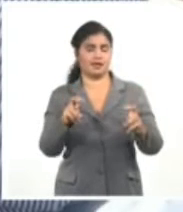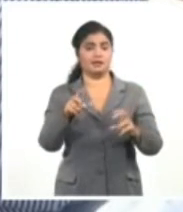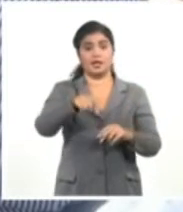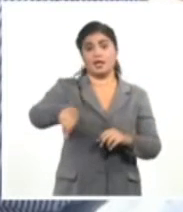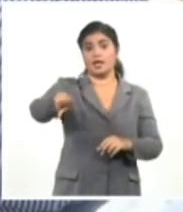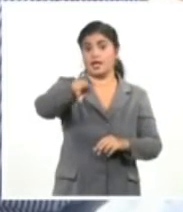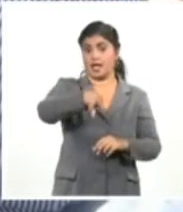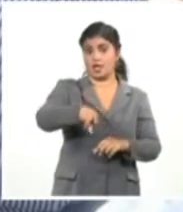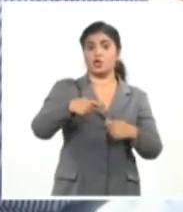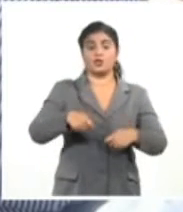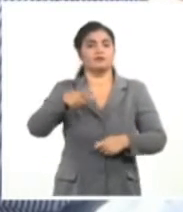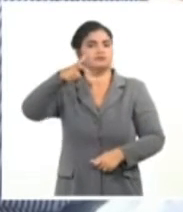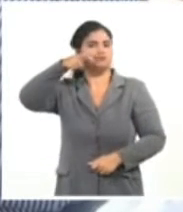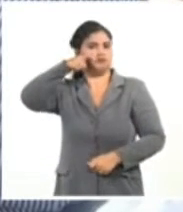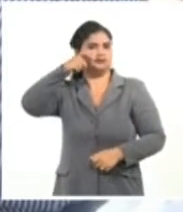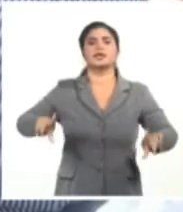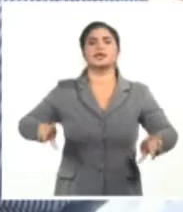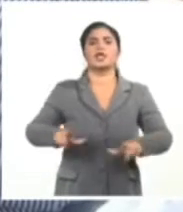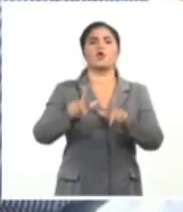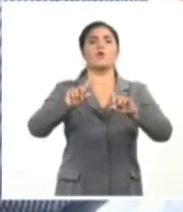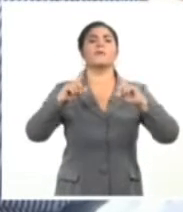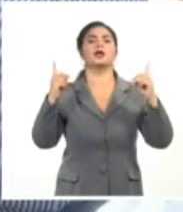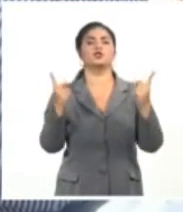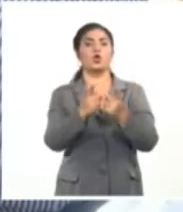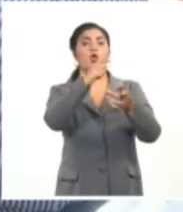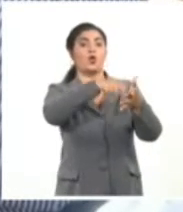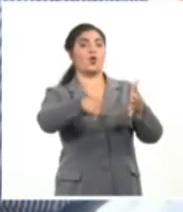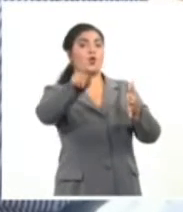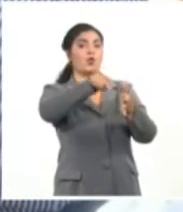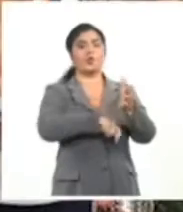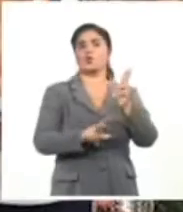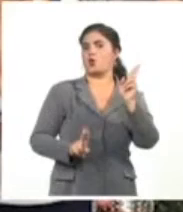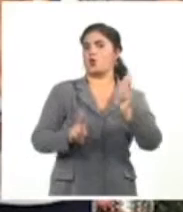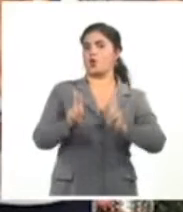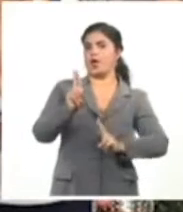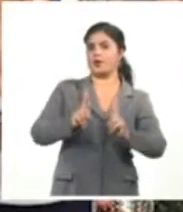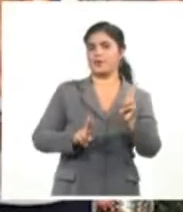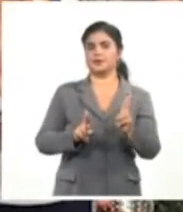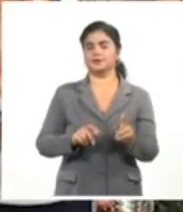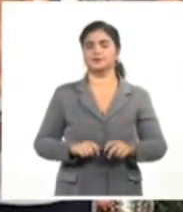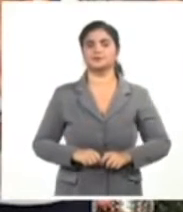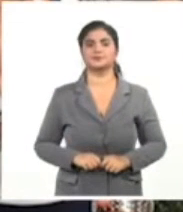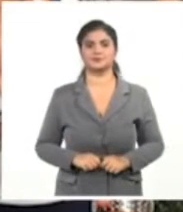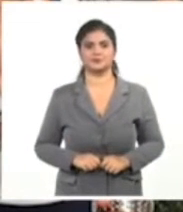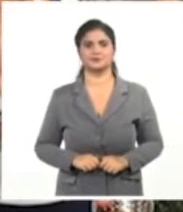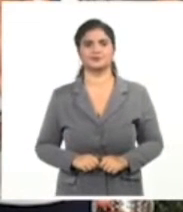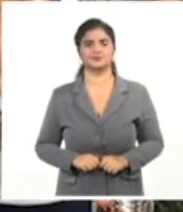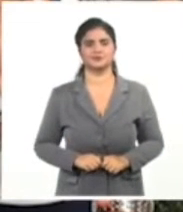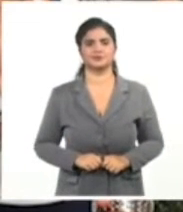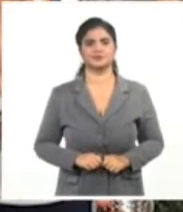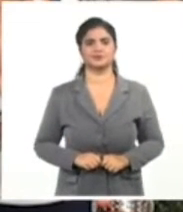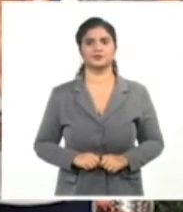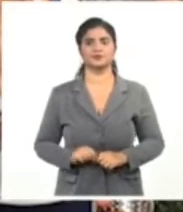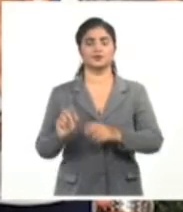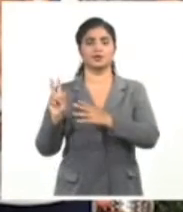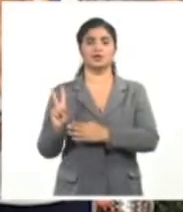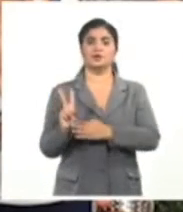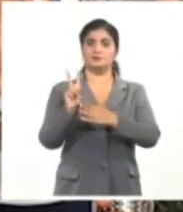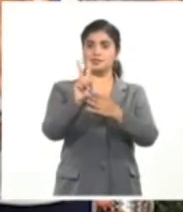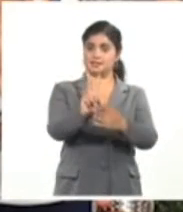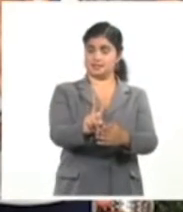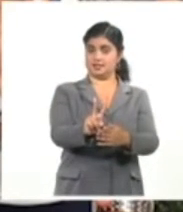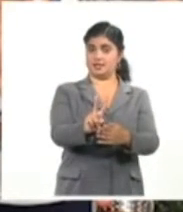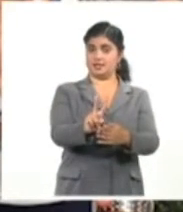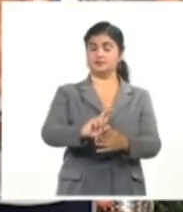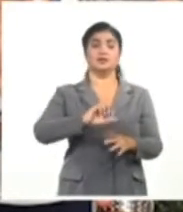principales veladores de que se cumpla todo lo que se ha establecido para la recuperación de estas comunidades. Esta visita gubernamental la